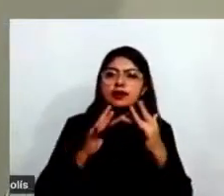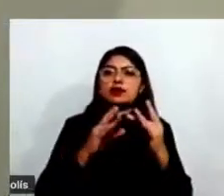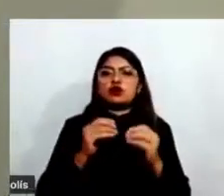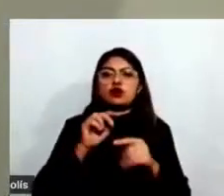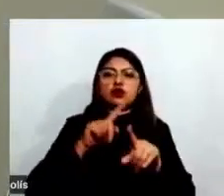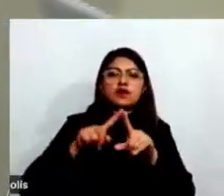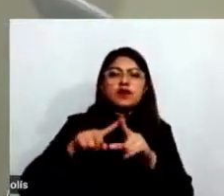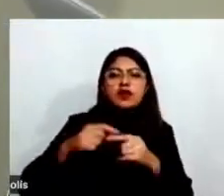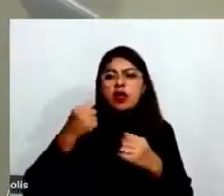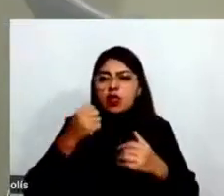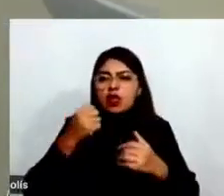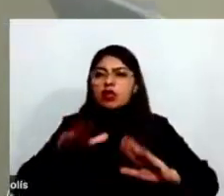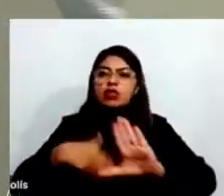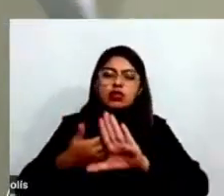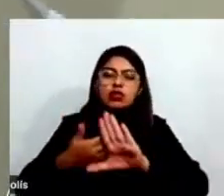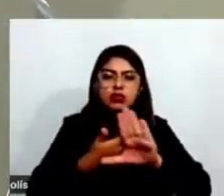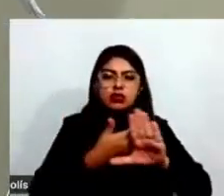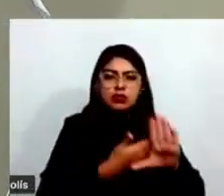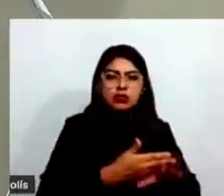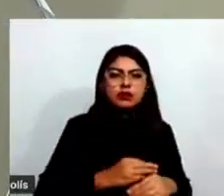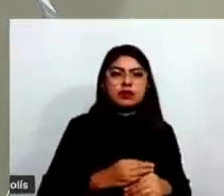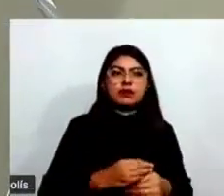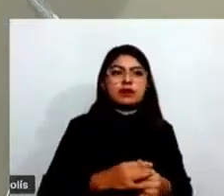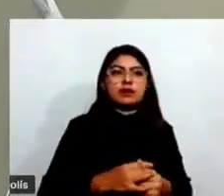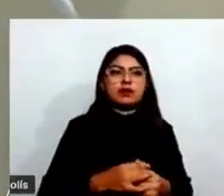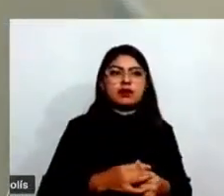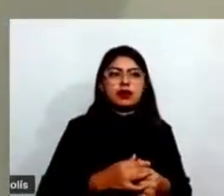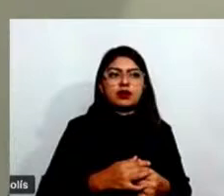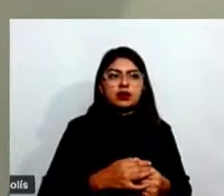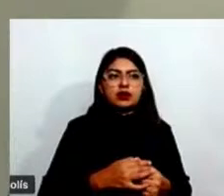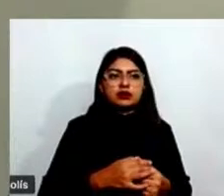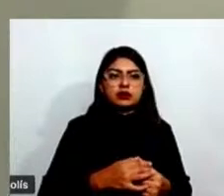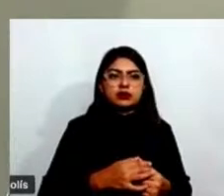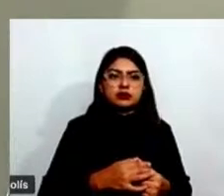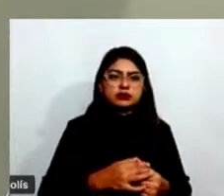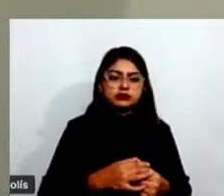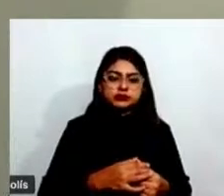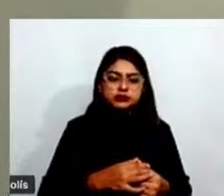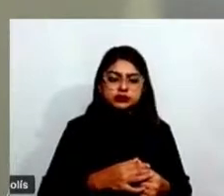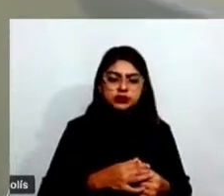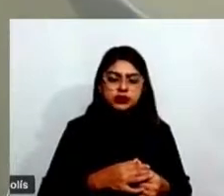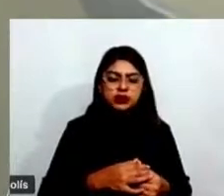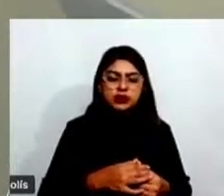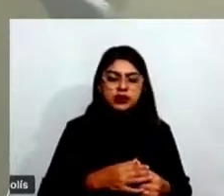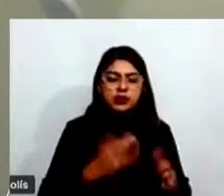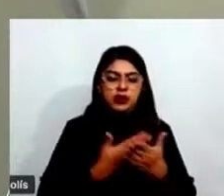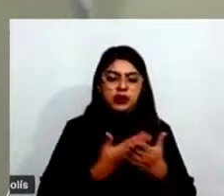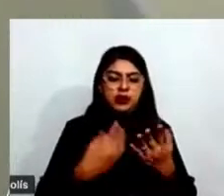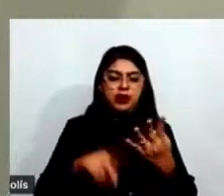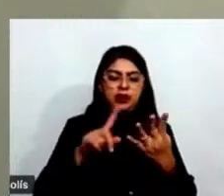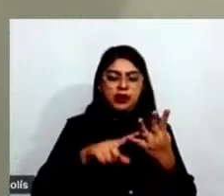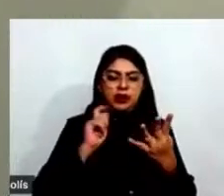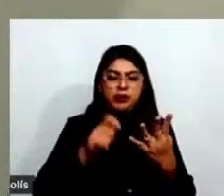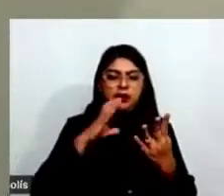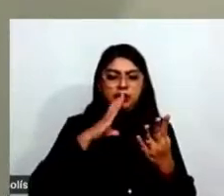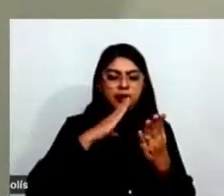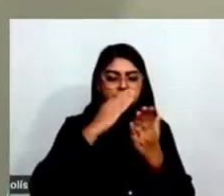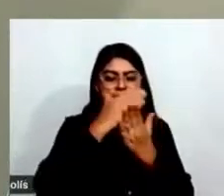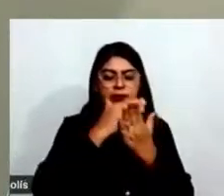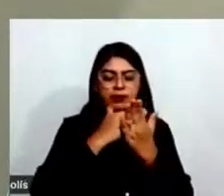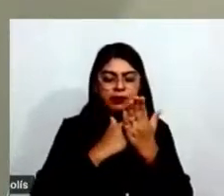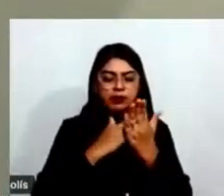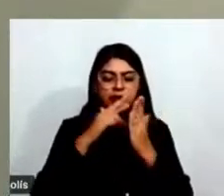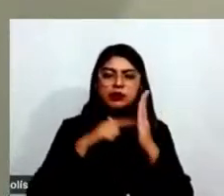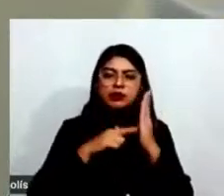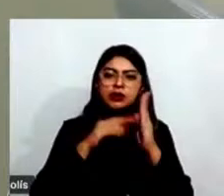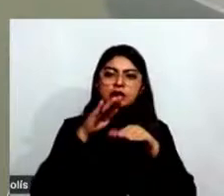El cuarto punto sería la discusión sobre la aplicación de los estándares en materia de garantía de